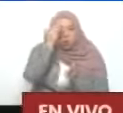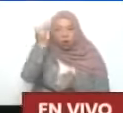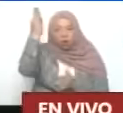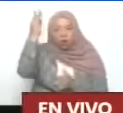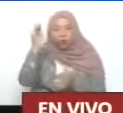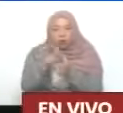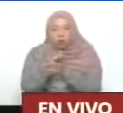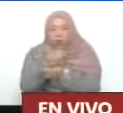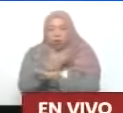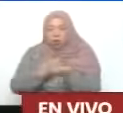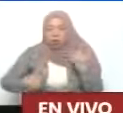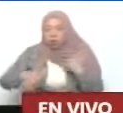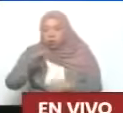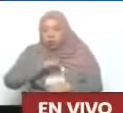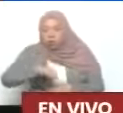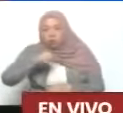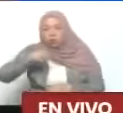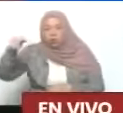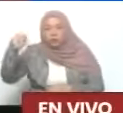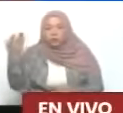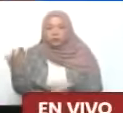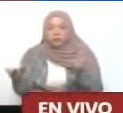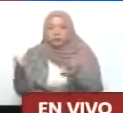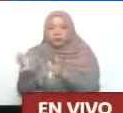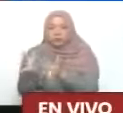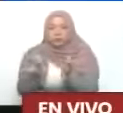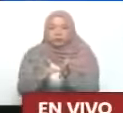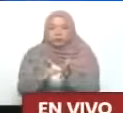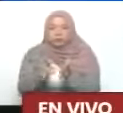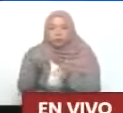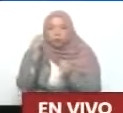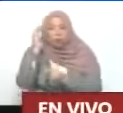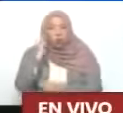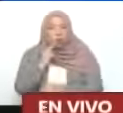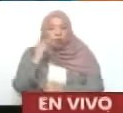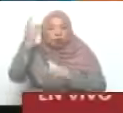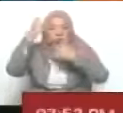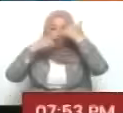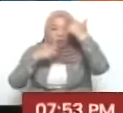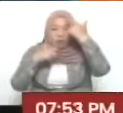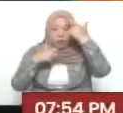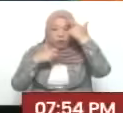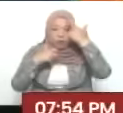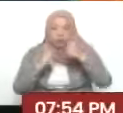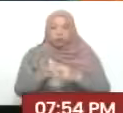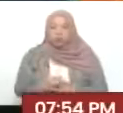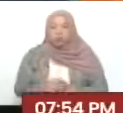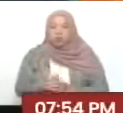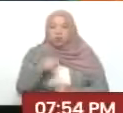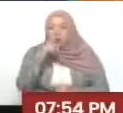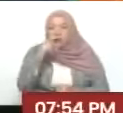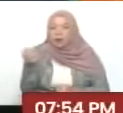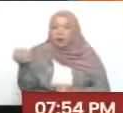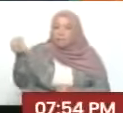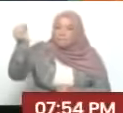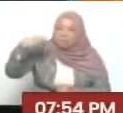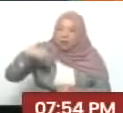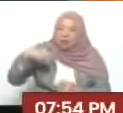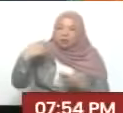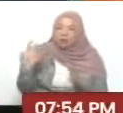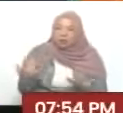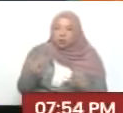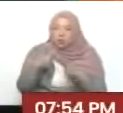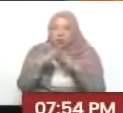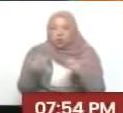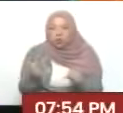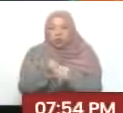Marx. Cristo, Carlos Marx, Bolívar, Chávez, ¿qué más? ¿Para qué más? Dice. Lo tenemos todos,